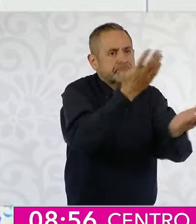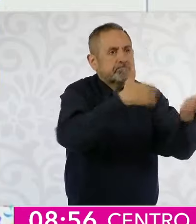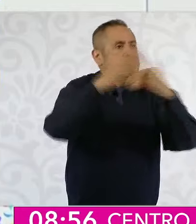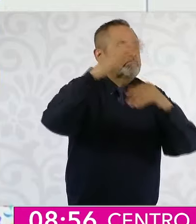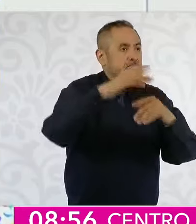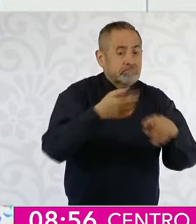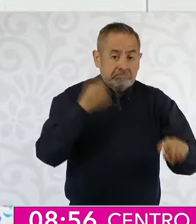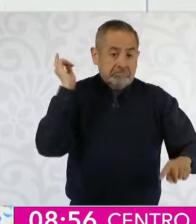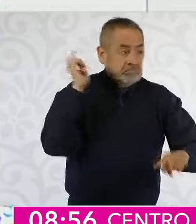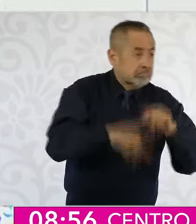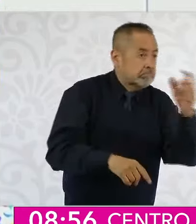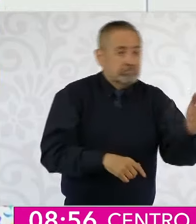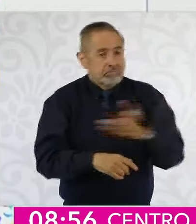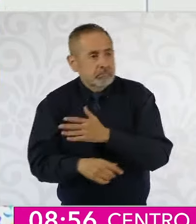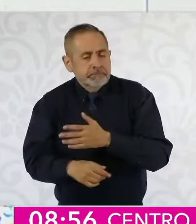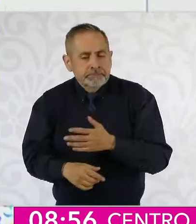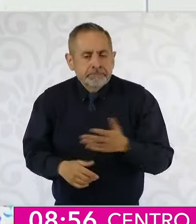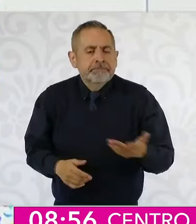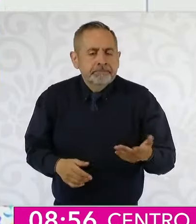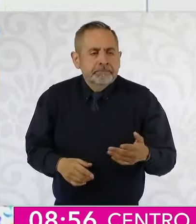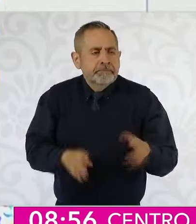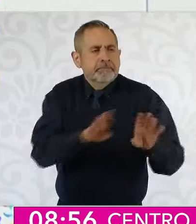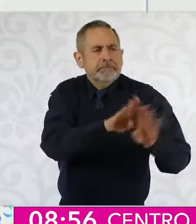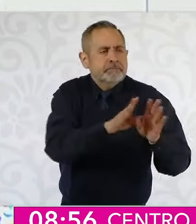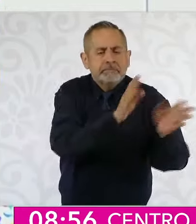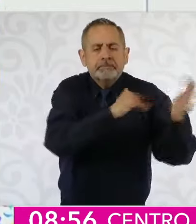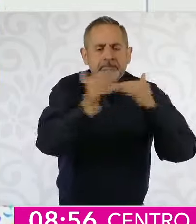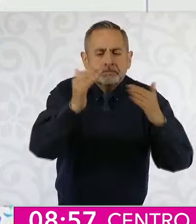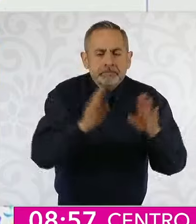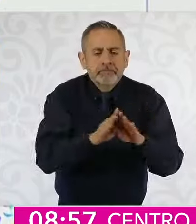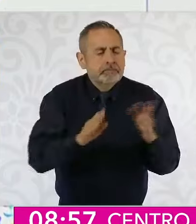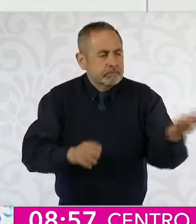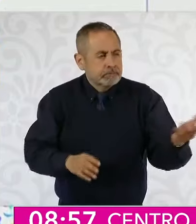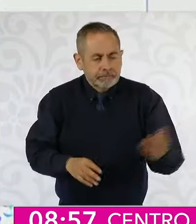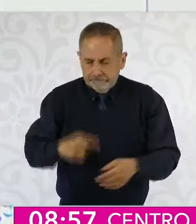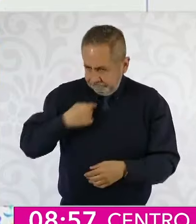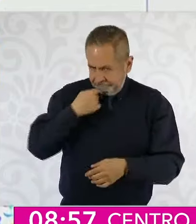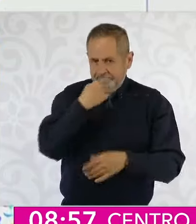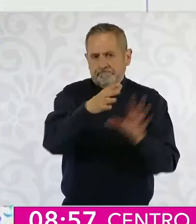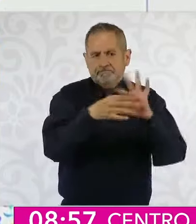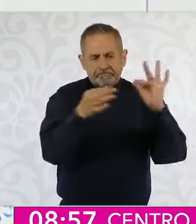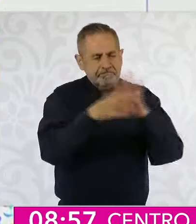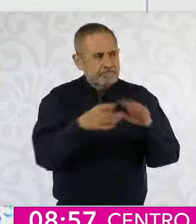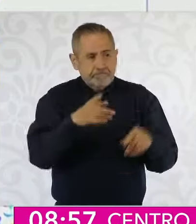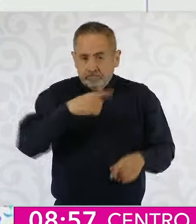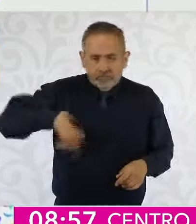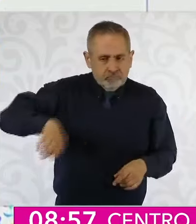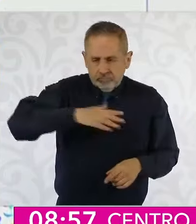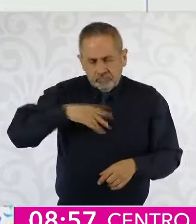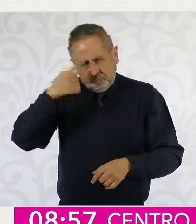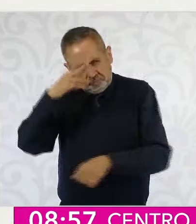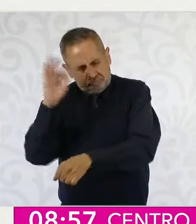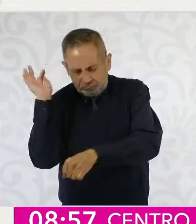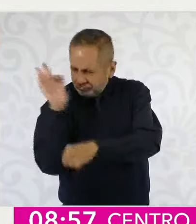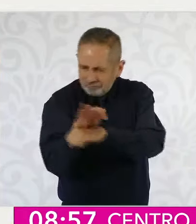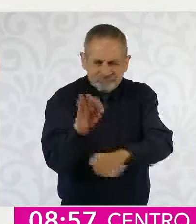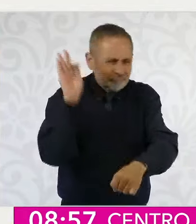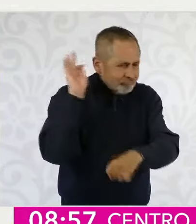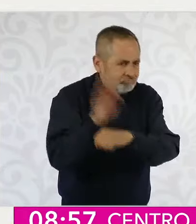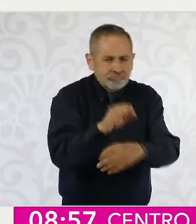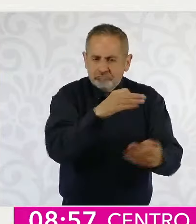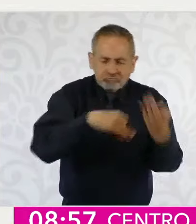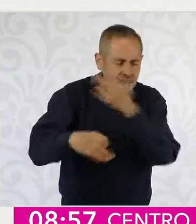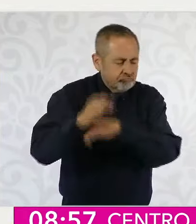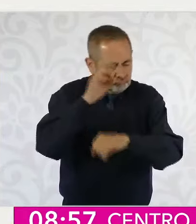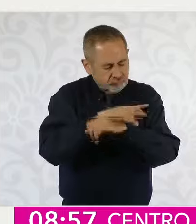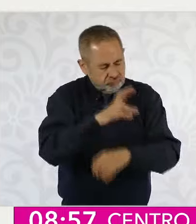Unidos. Entonces, y a todas y todos los vamos a defender y a